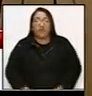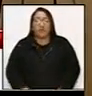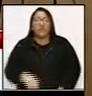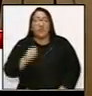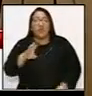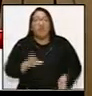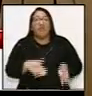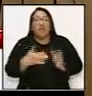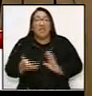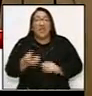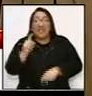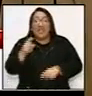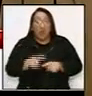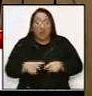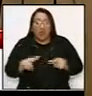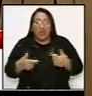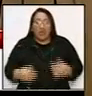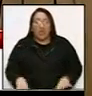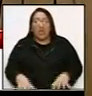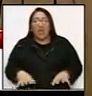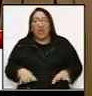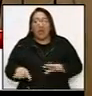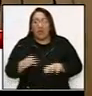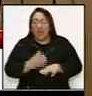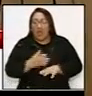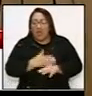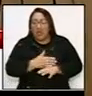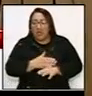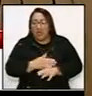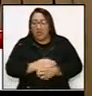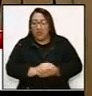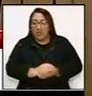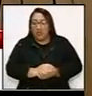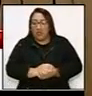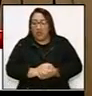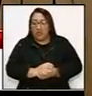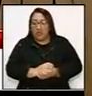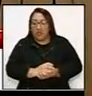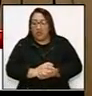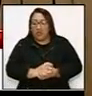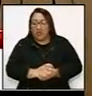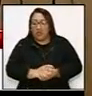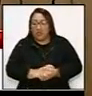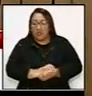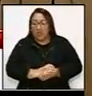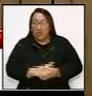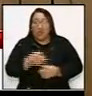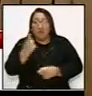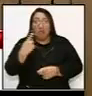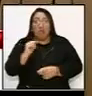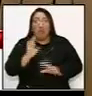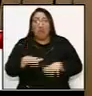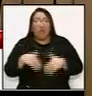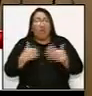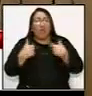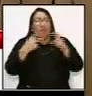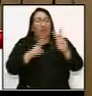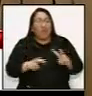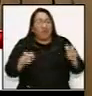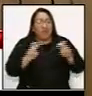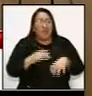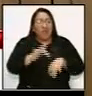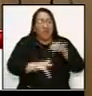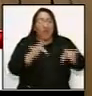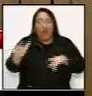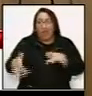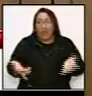fallecido, ya en ese lugar se había cometido un acto que era plausible de investigar,